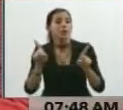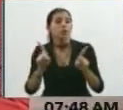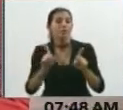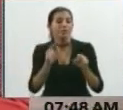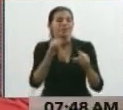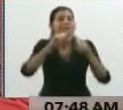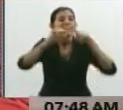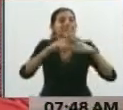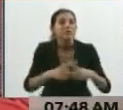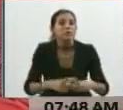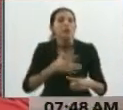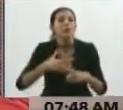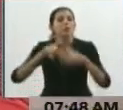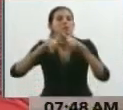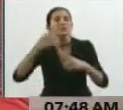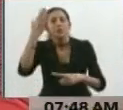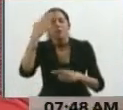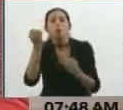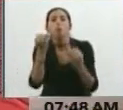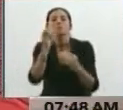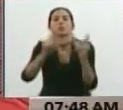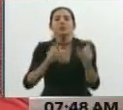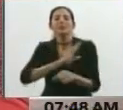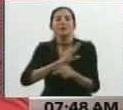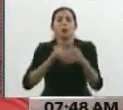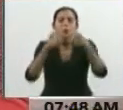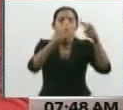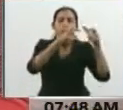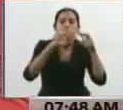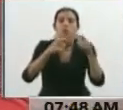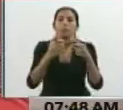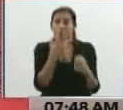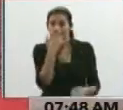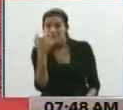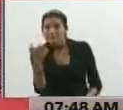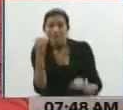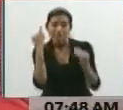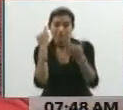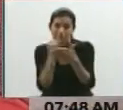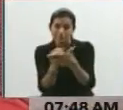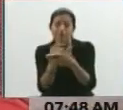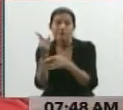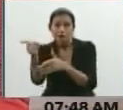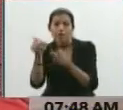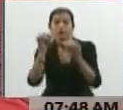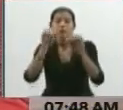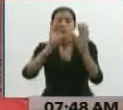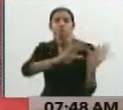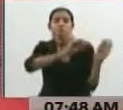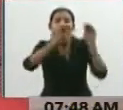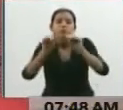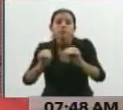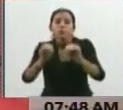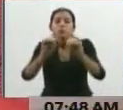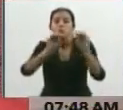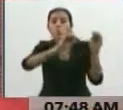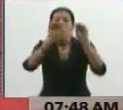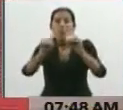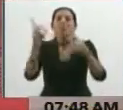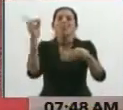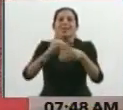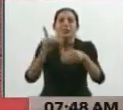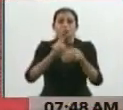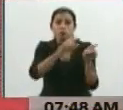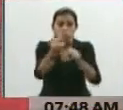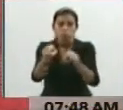visita a la página www vaina puntocom punto b y vacía y tus datos para saber qué equipo tenemos para nosotros pueden adaptar la